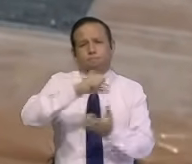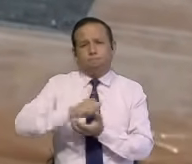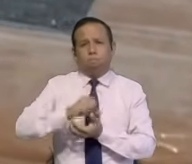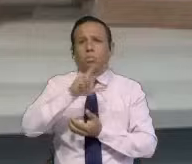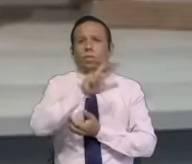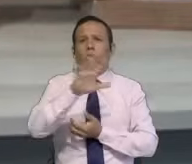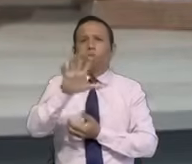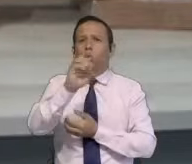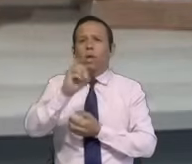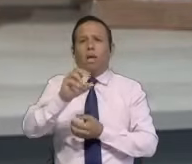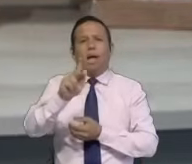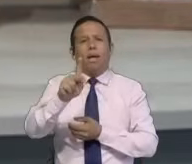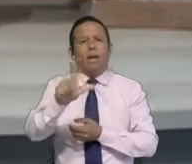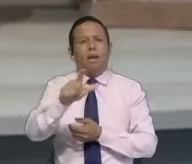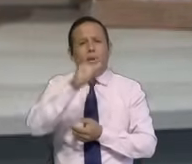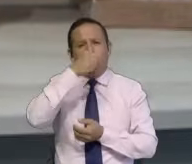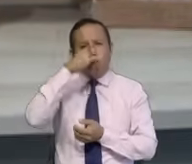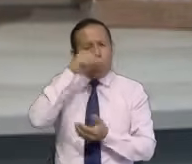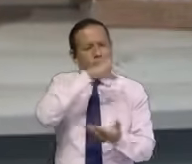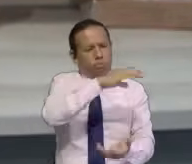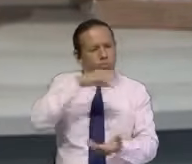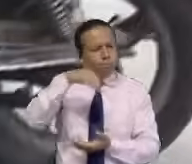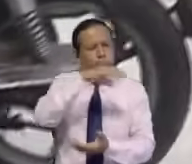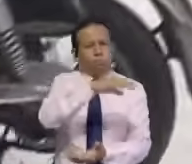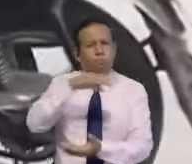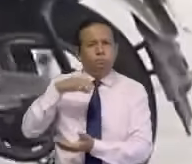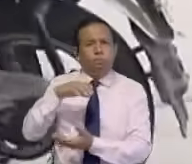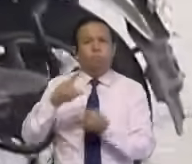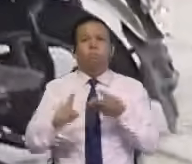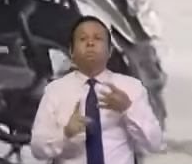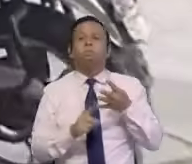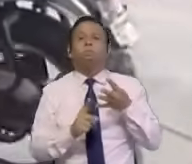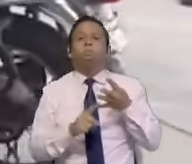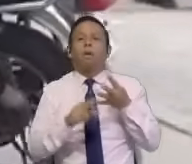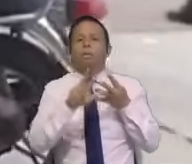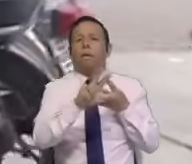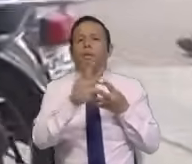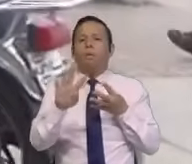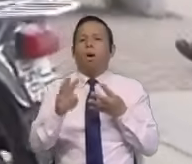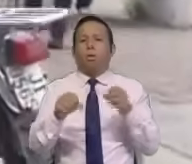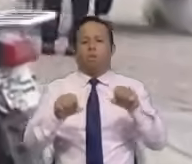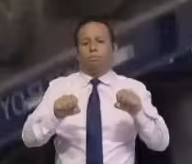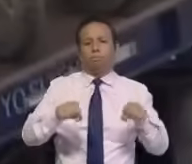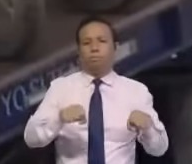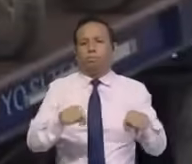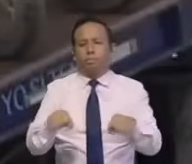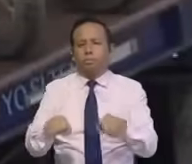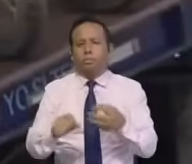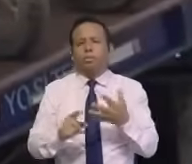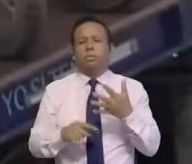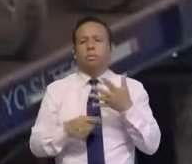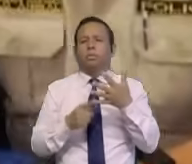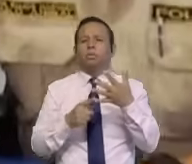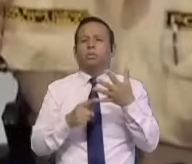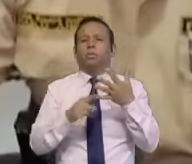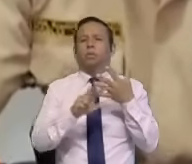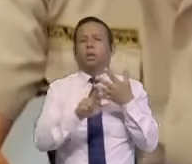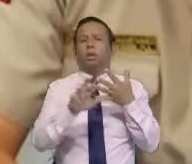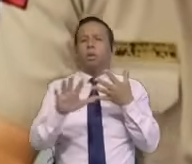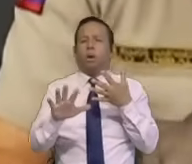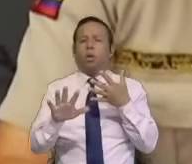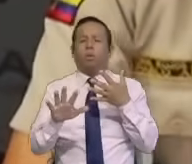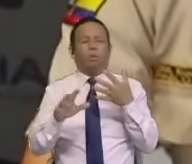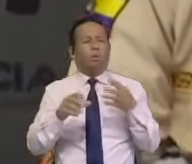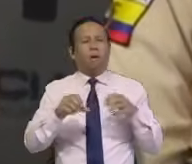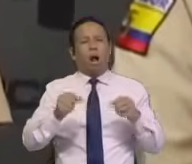droga incautados. Además, 34 motos y 32 carros recuperados, lo que la